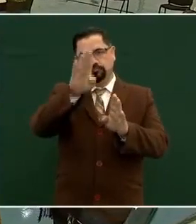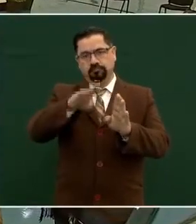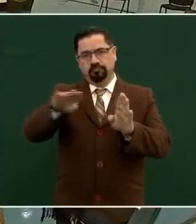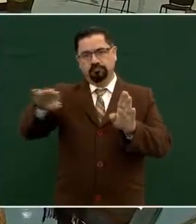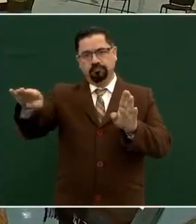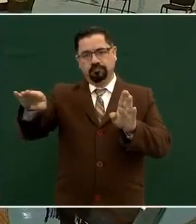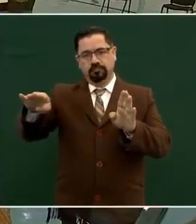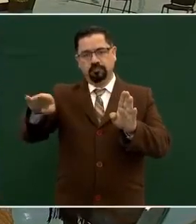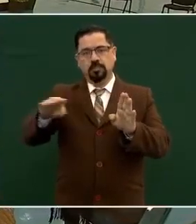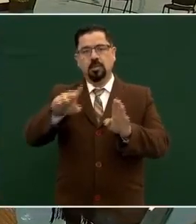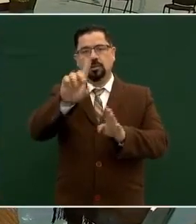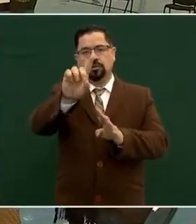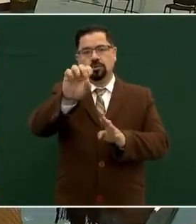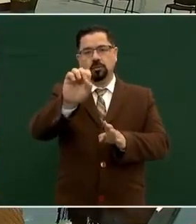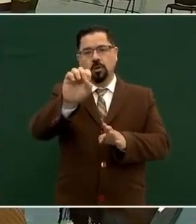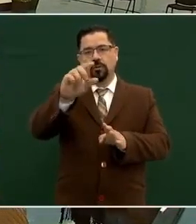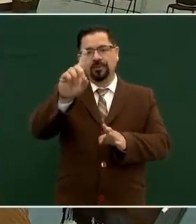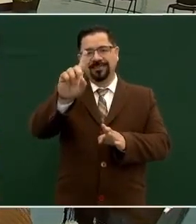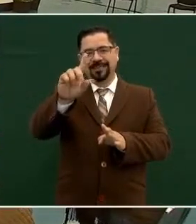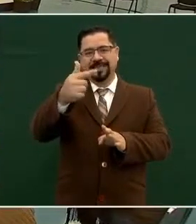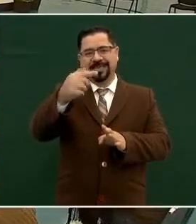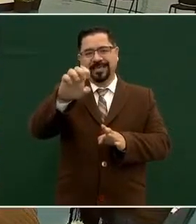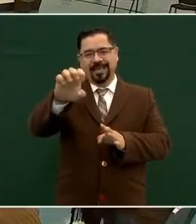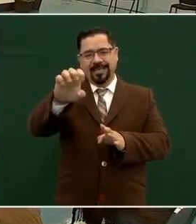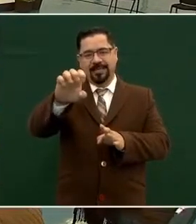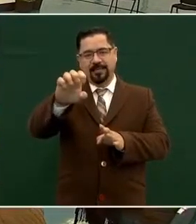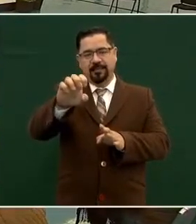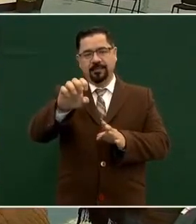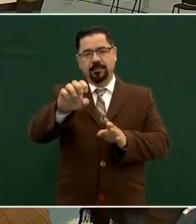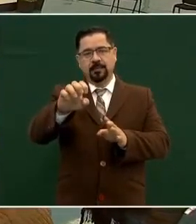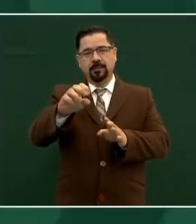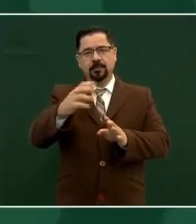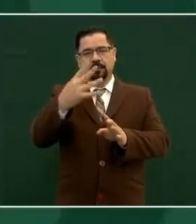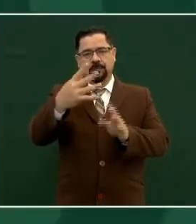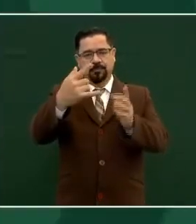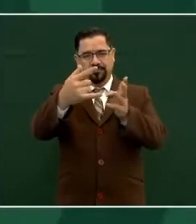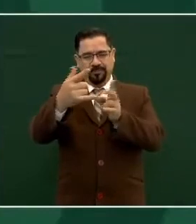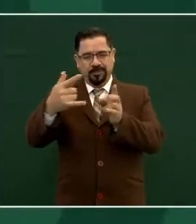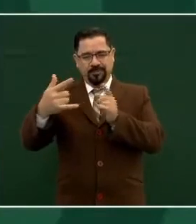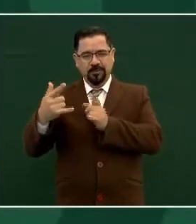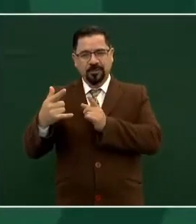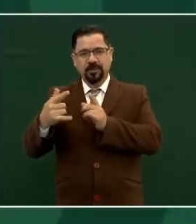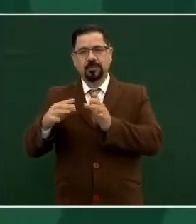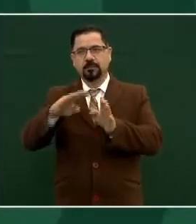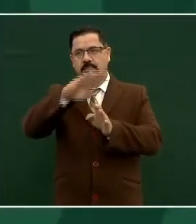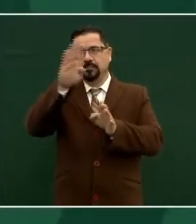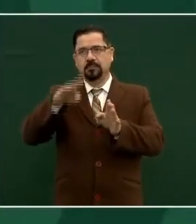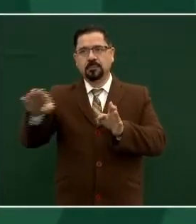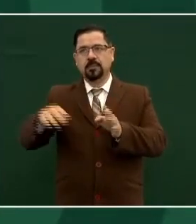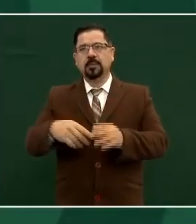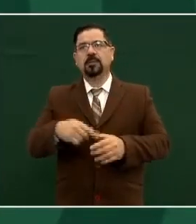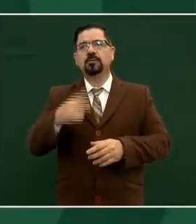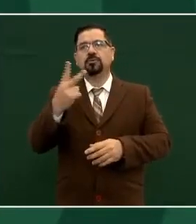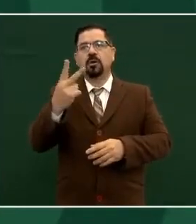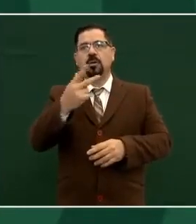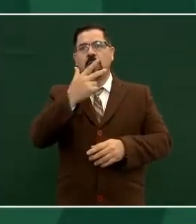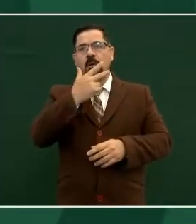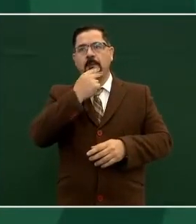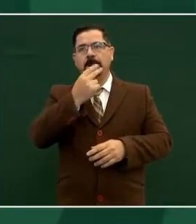tipo Ram. Son 2 sujetos del nombre Ricardo N. cada uno de